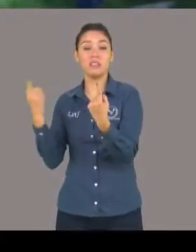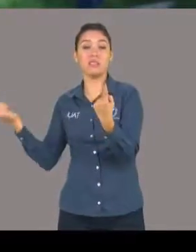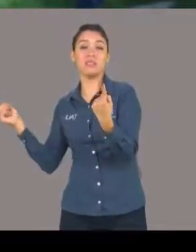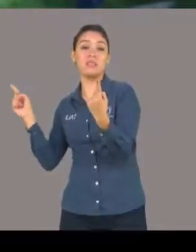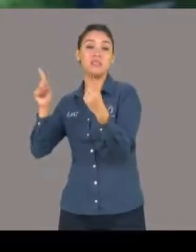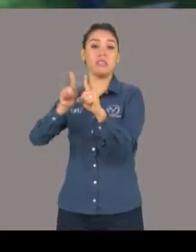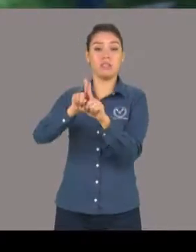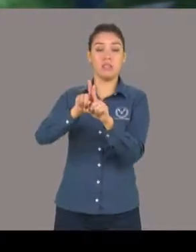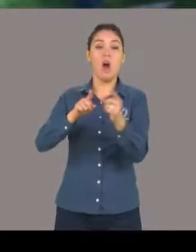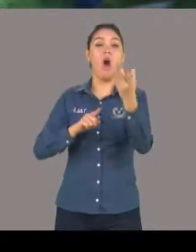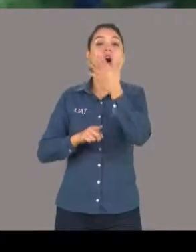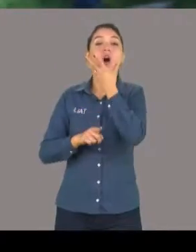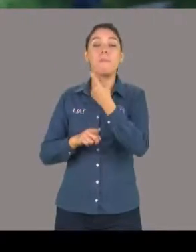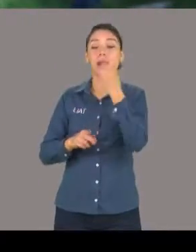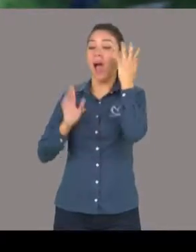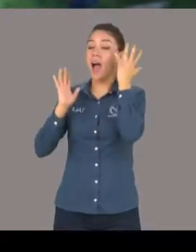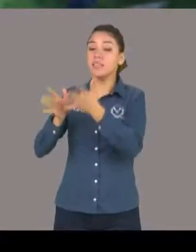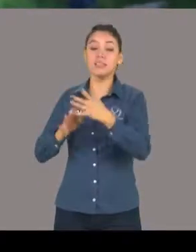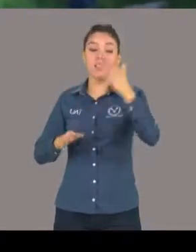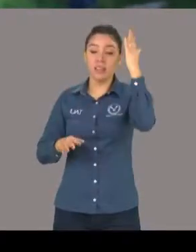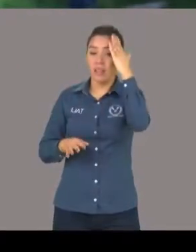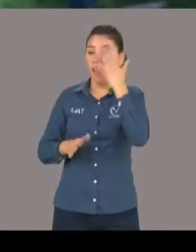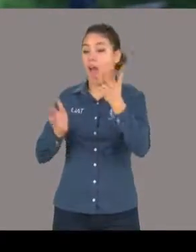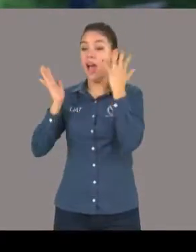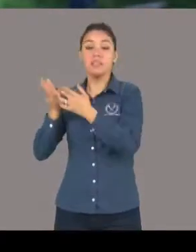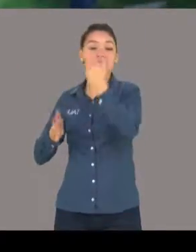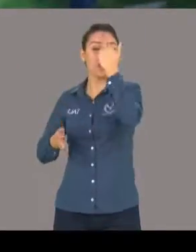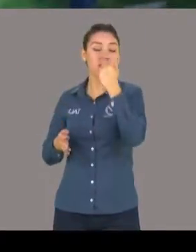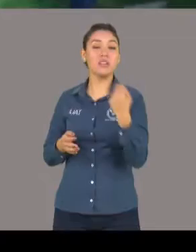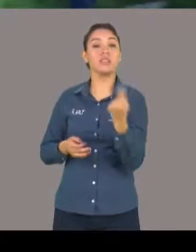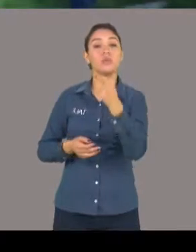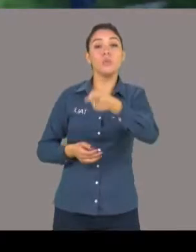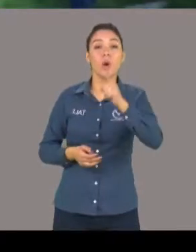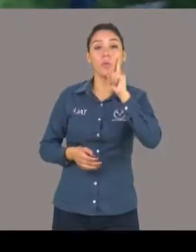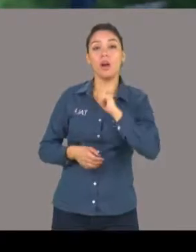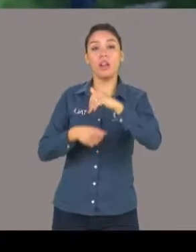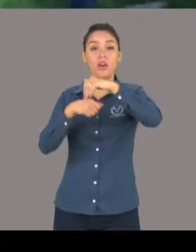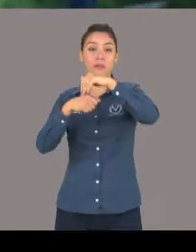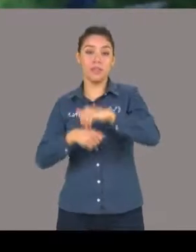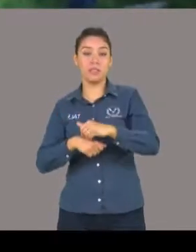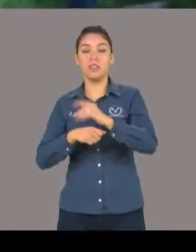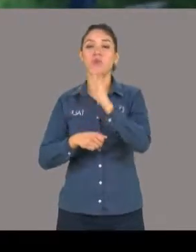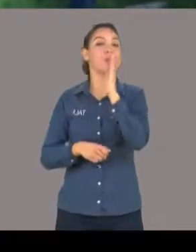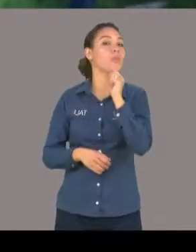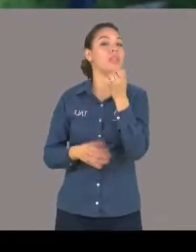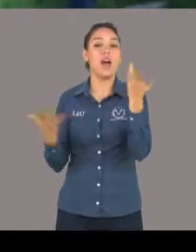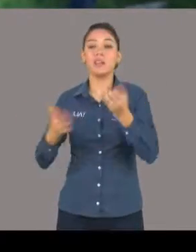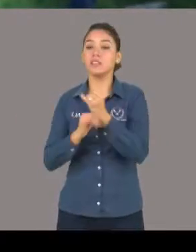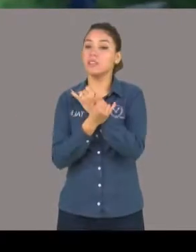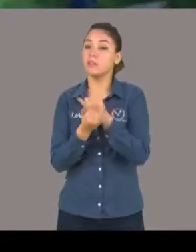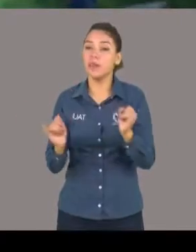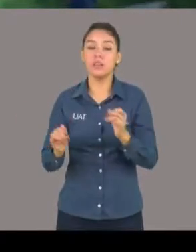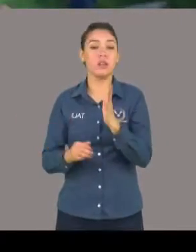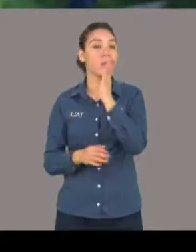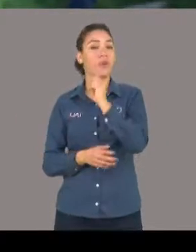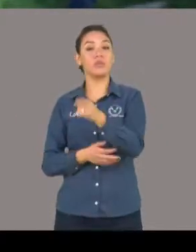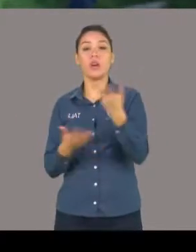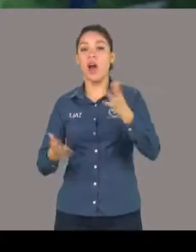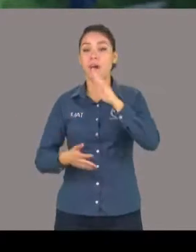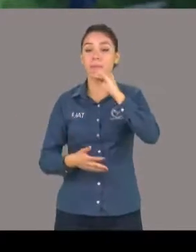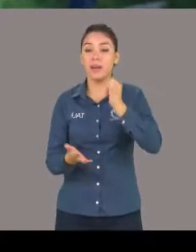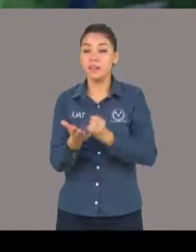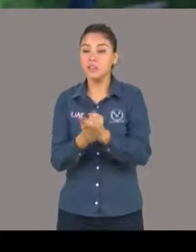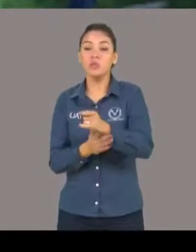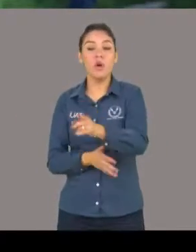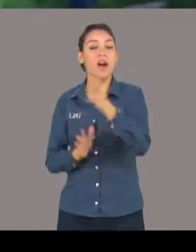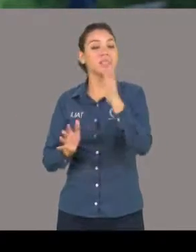Que los hombres son los que tienen la razón. Que los hombres son los que mandan. Que los hombres son, y que nosotros de alguna manera estamos, no somos independientes, no podemos tomar